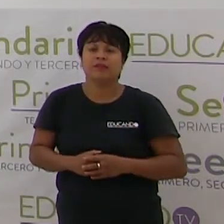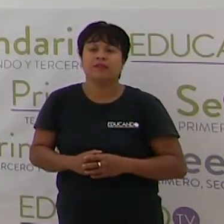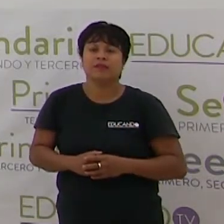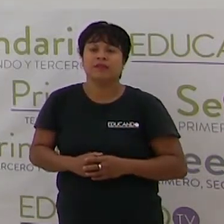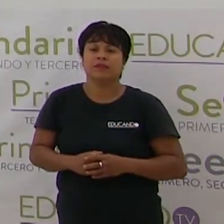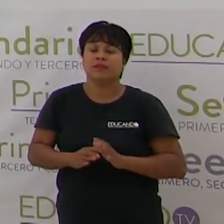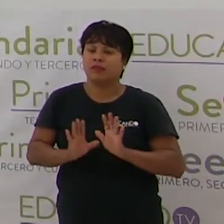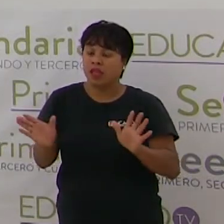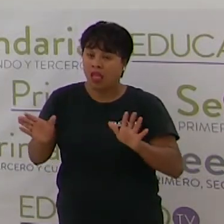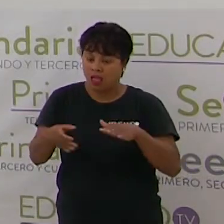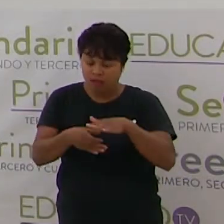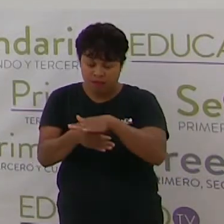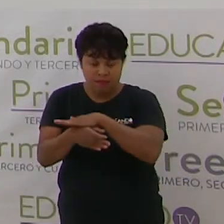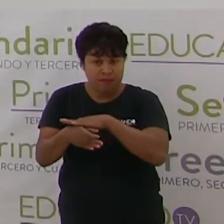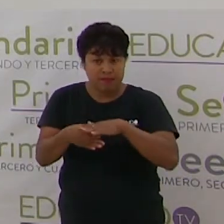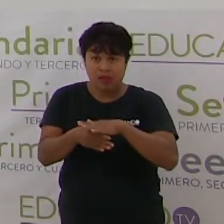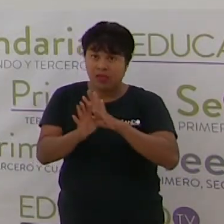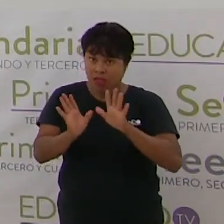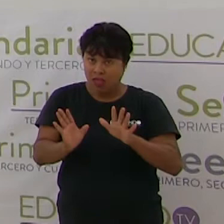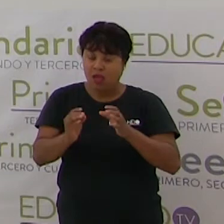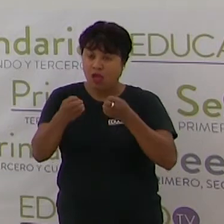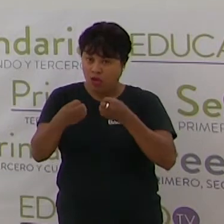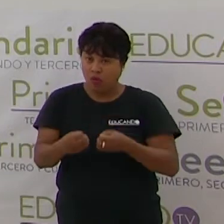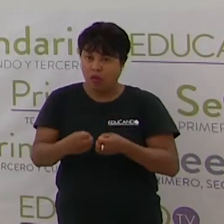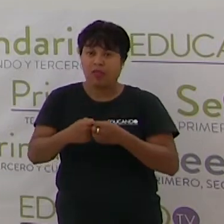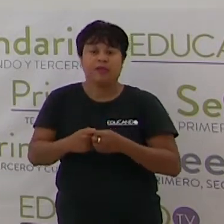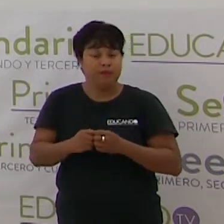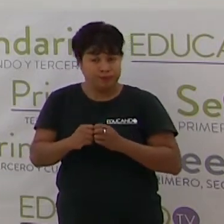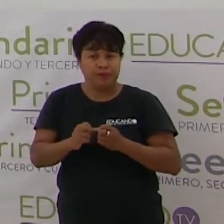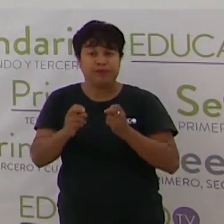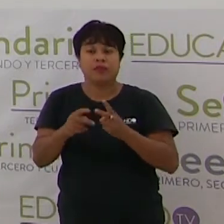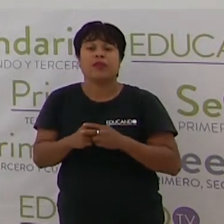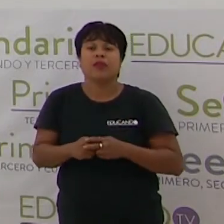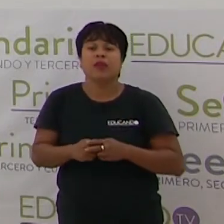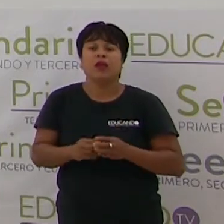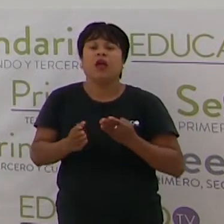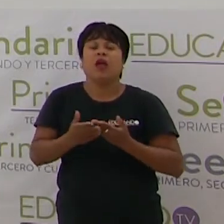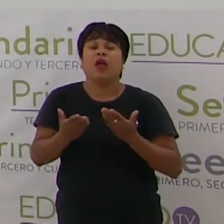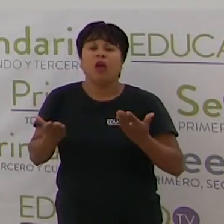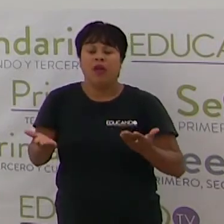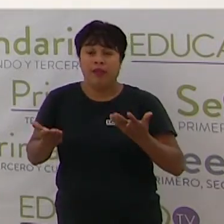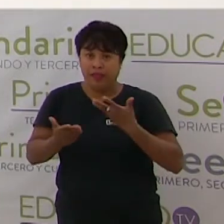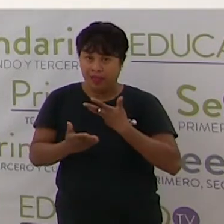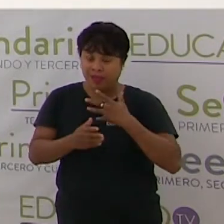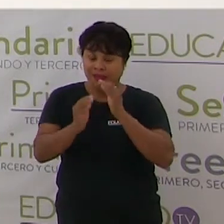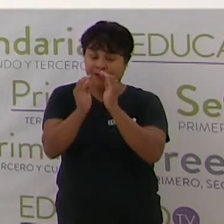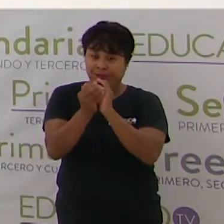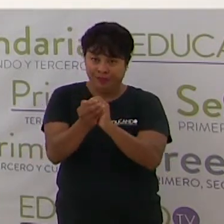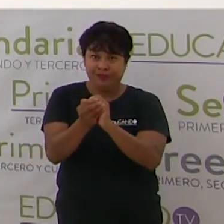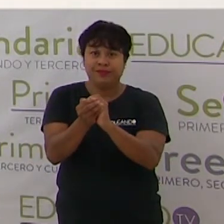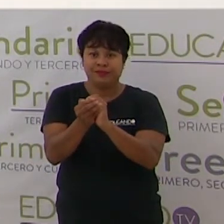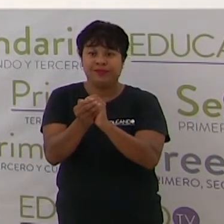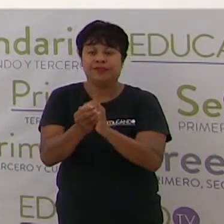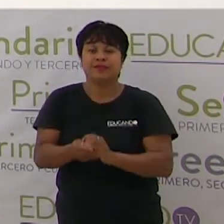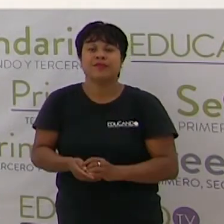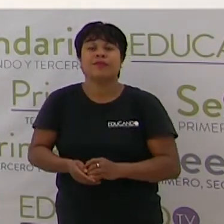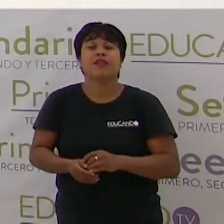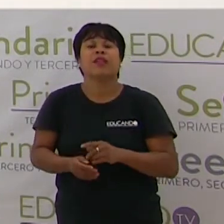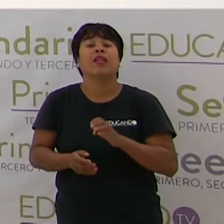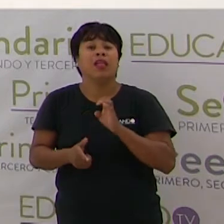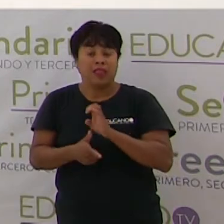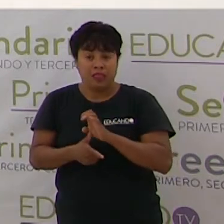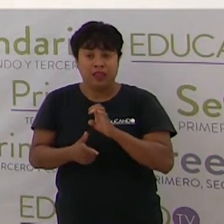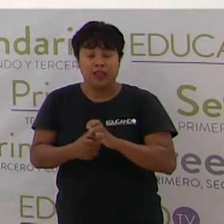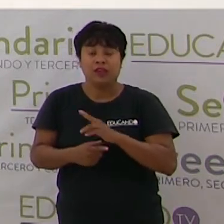está ocupado todo su volumen, niñas y niños, ahí está. Ahora tengo esta esfera. Entonces,